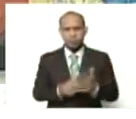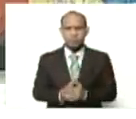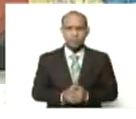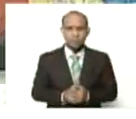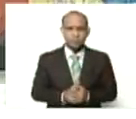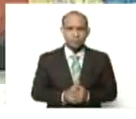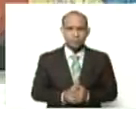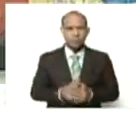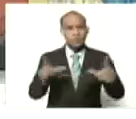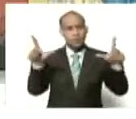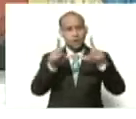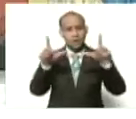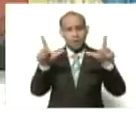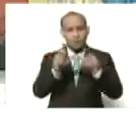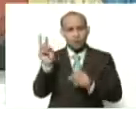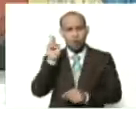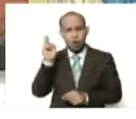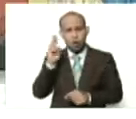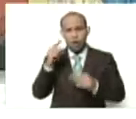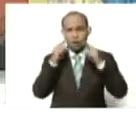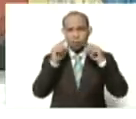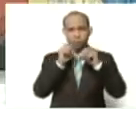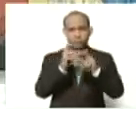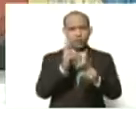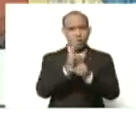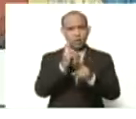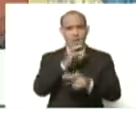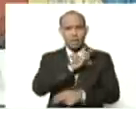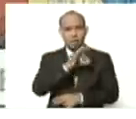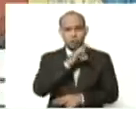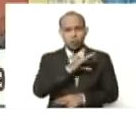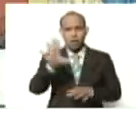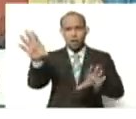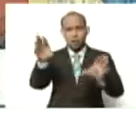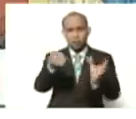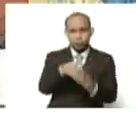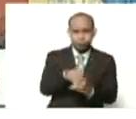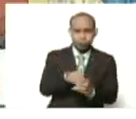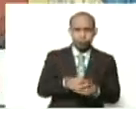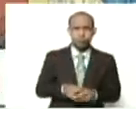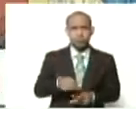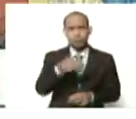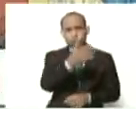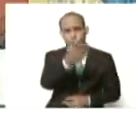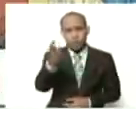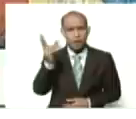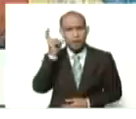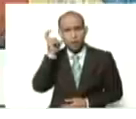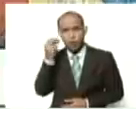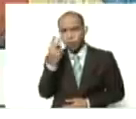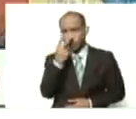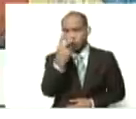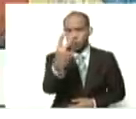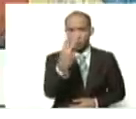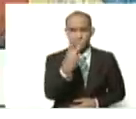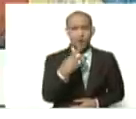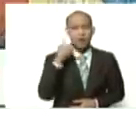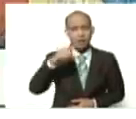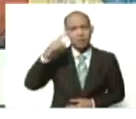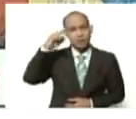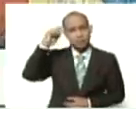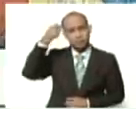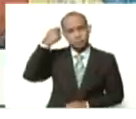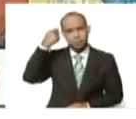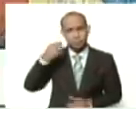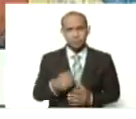que los medios de comunicación lo tomen, las redes sociales lo tomen, y para que ustedes que nos escuchan y nos ven, también lo reflexionen.